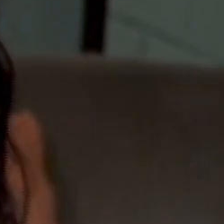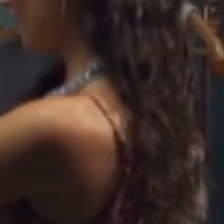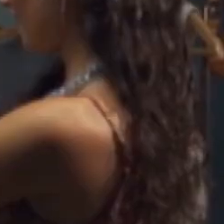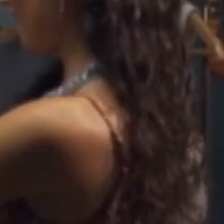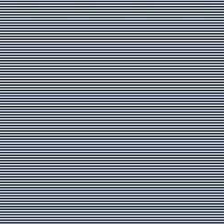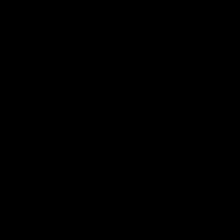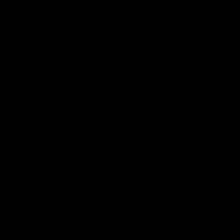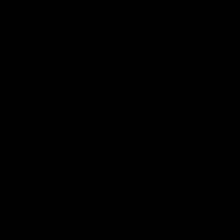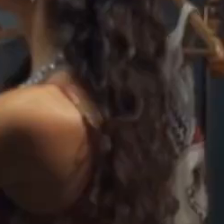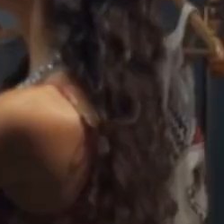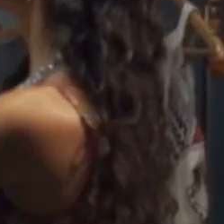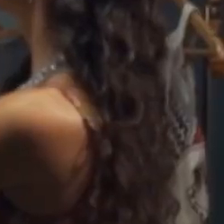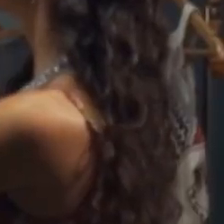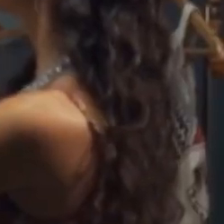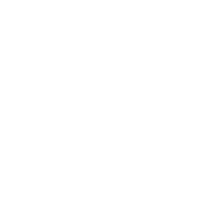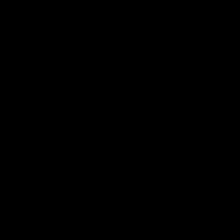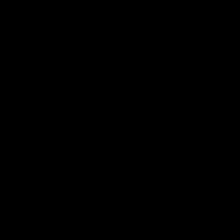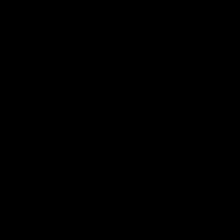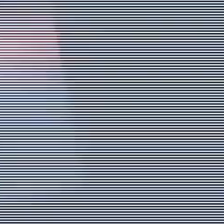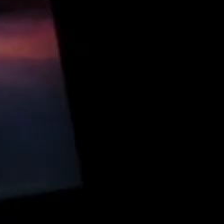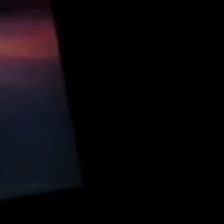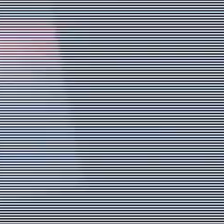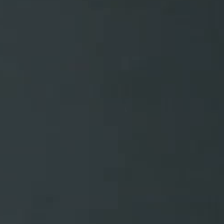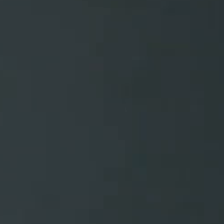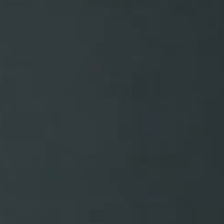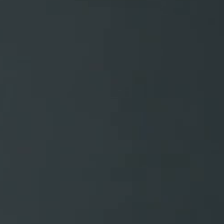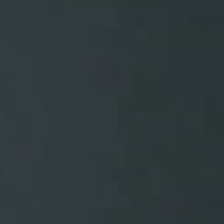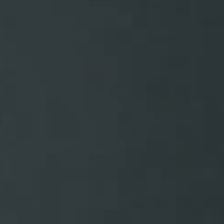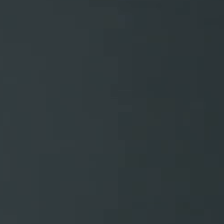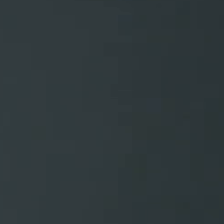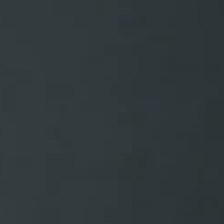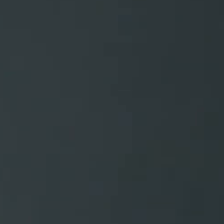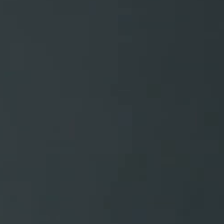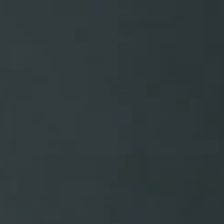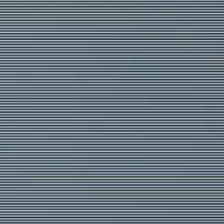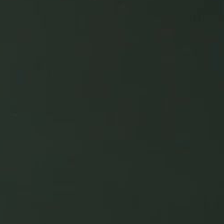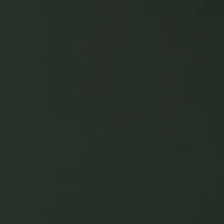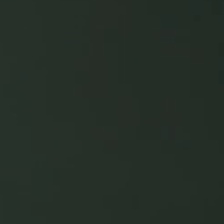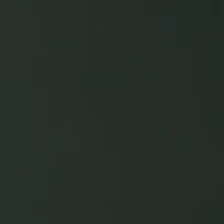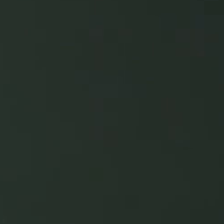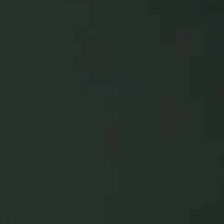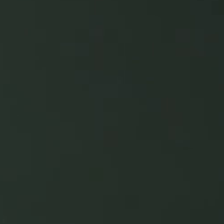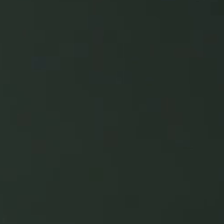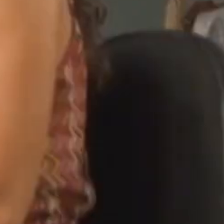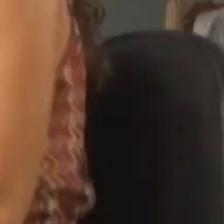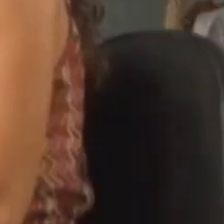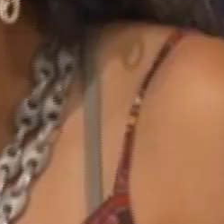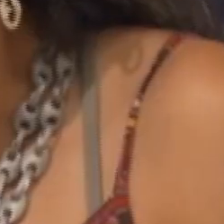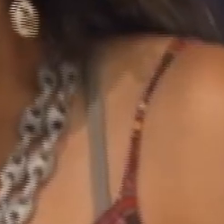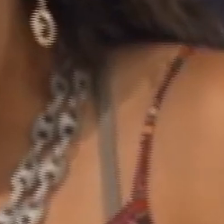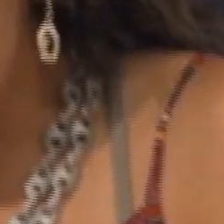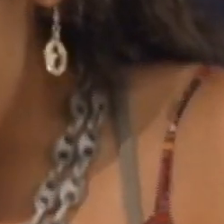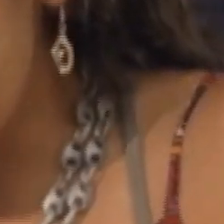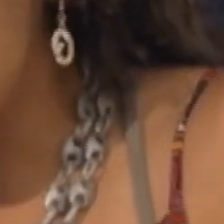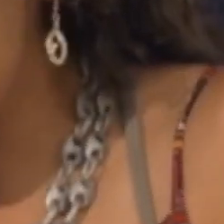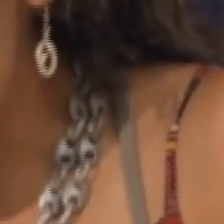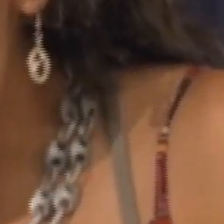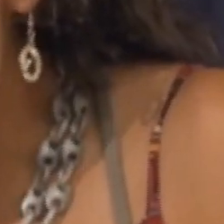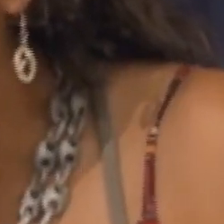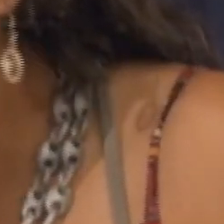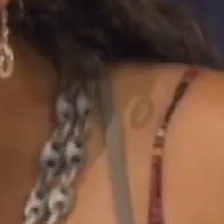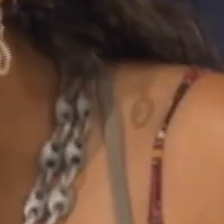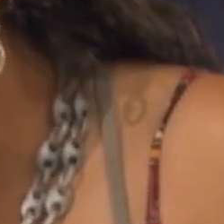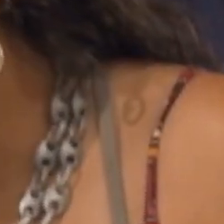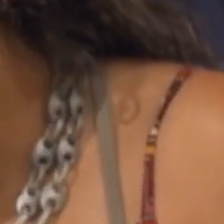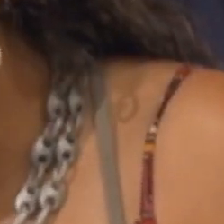sabe. Que yo no quiero que trabajo en un lugar donde la gente gana muchísimo dinero y me exigen estar a ese nivel. ¡Ey! La primera